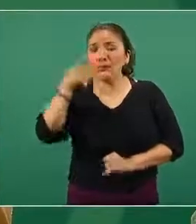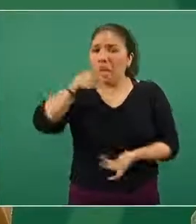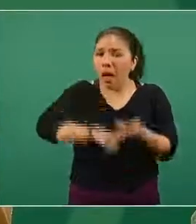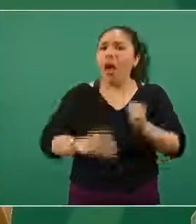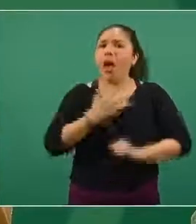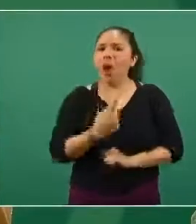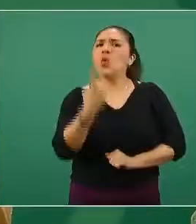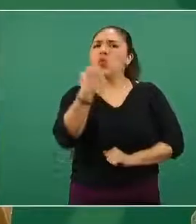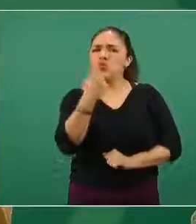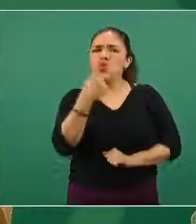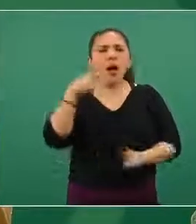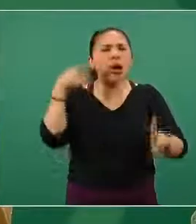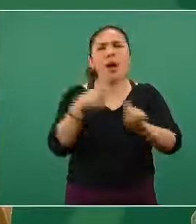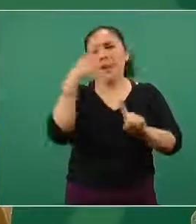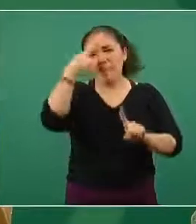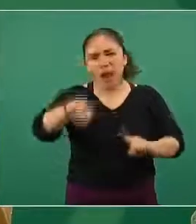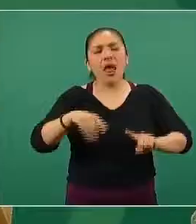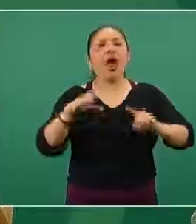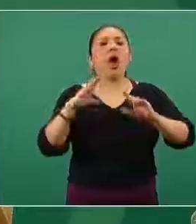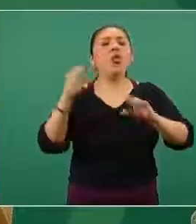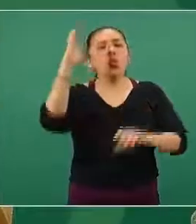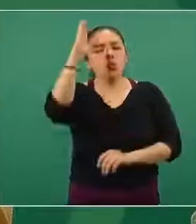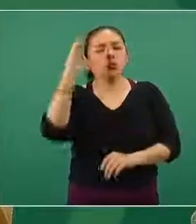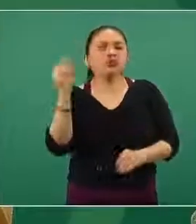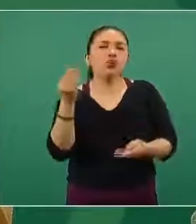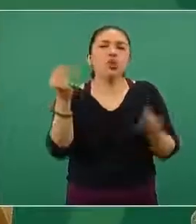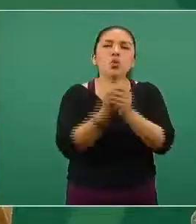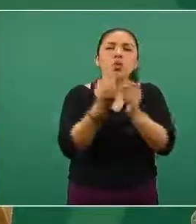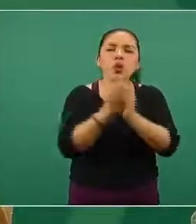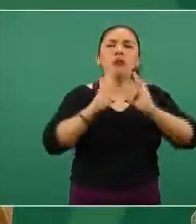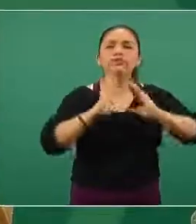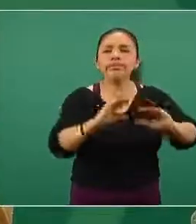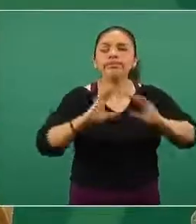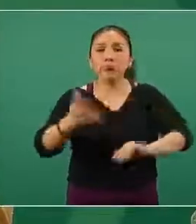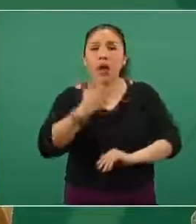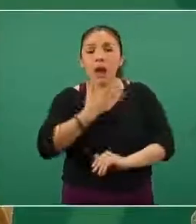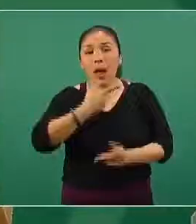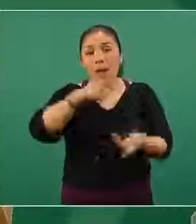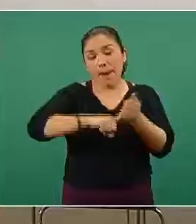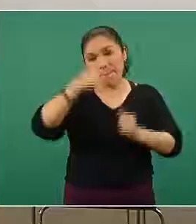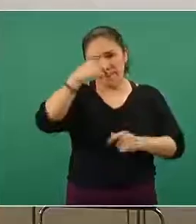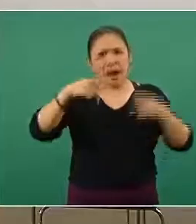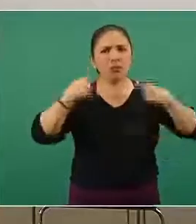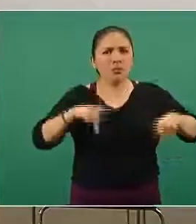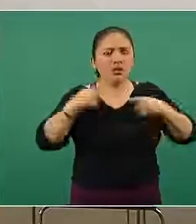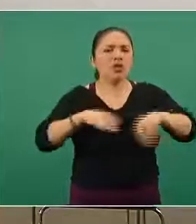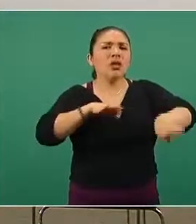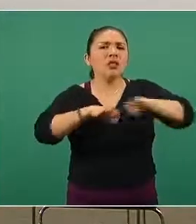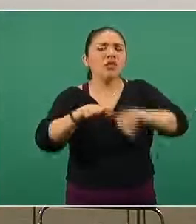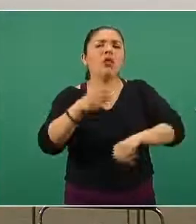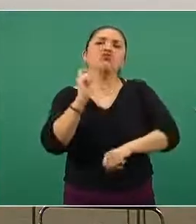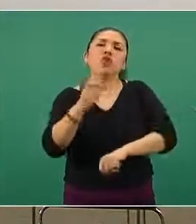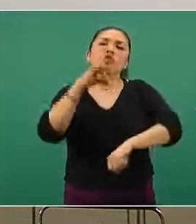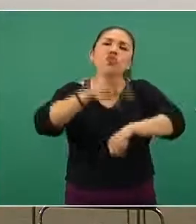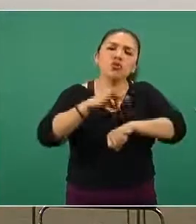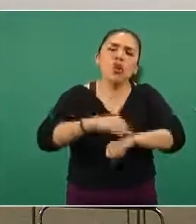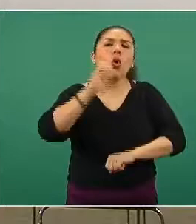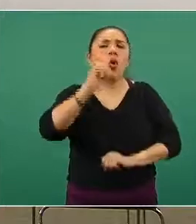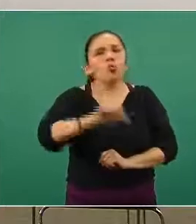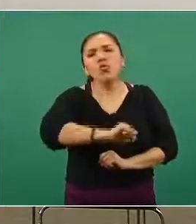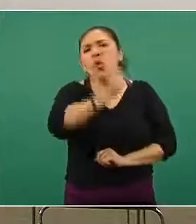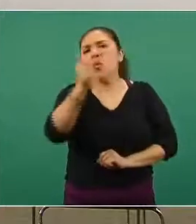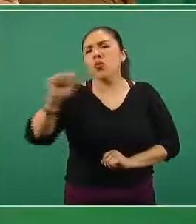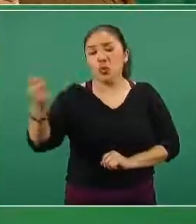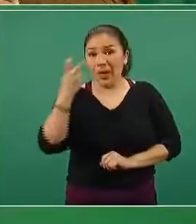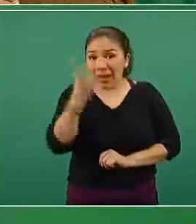una área donde está dedicada a la capacitación y existen varios cursos para personal médico, para personal no médico. Entonces, a